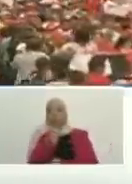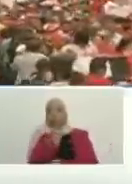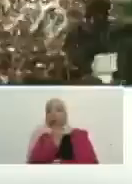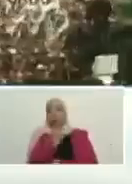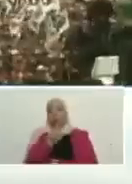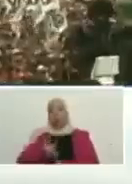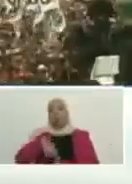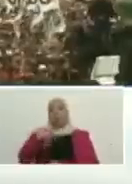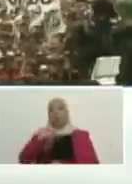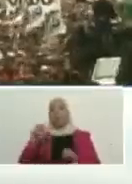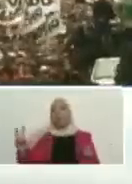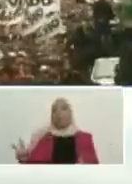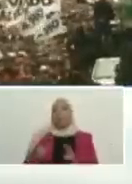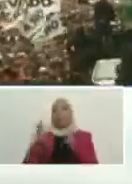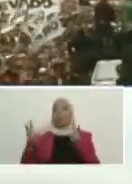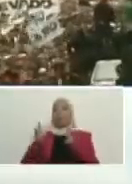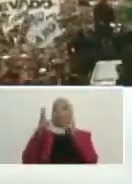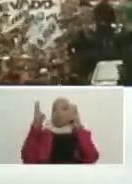Después de la victoria,